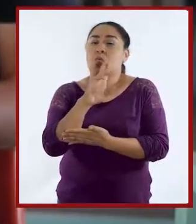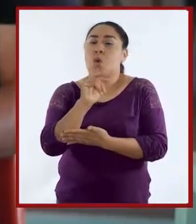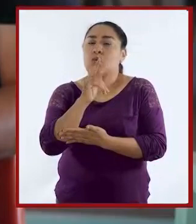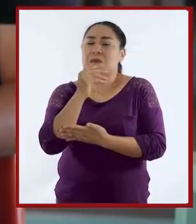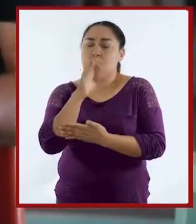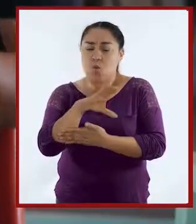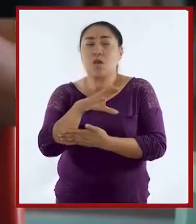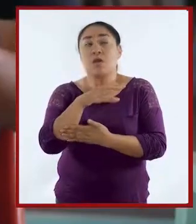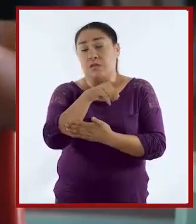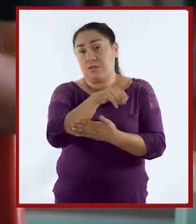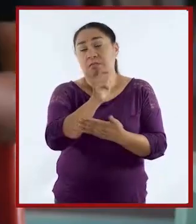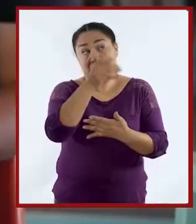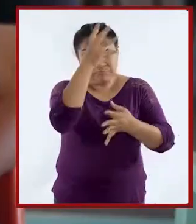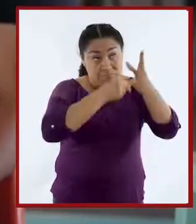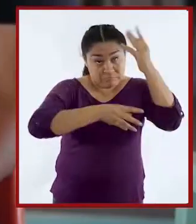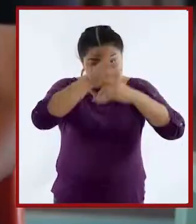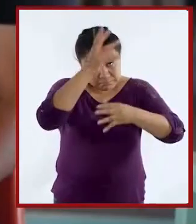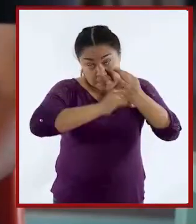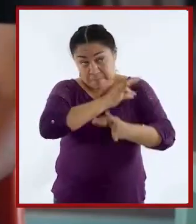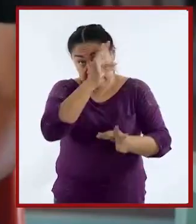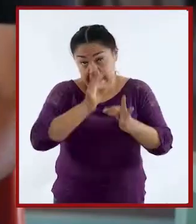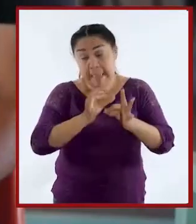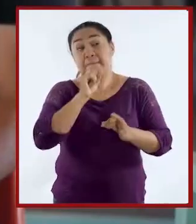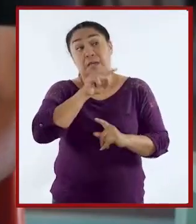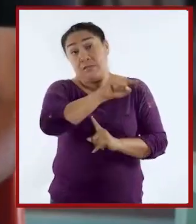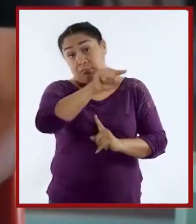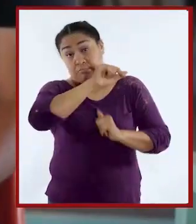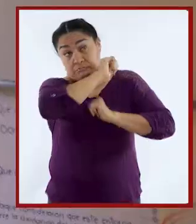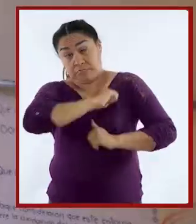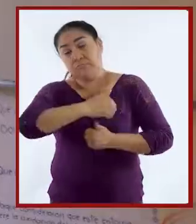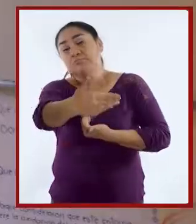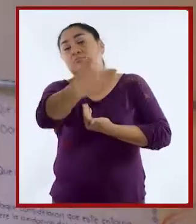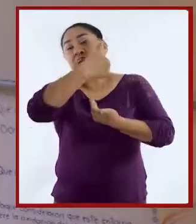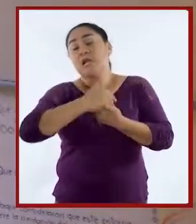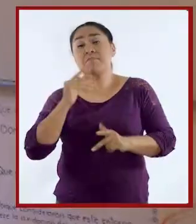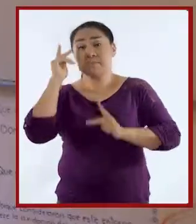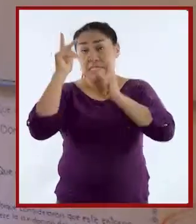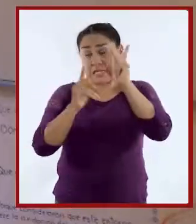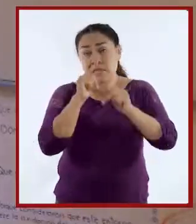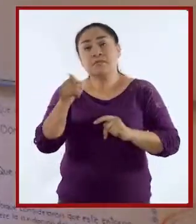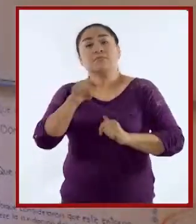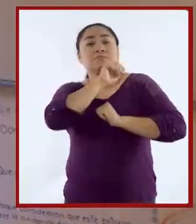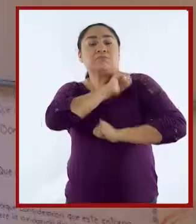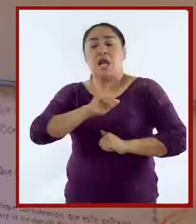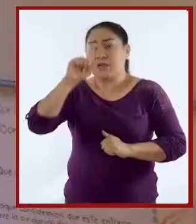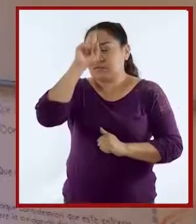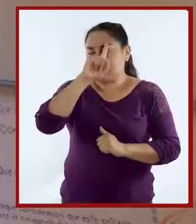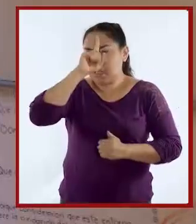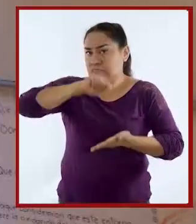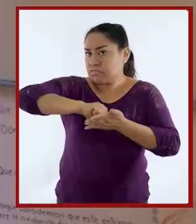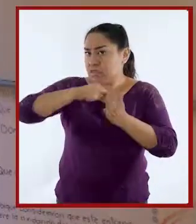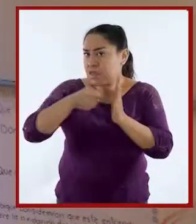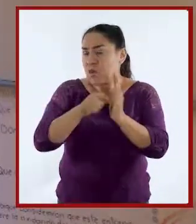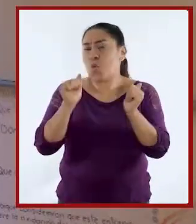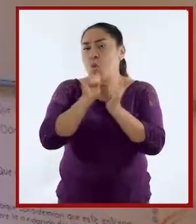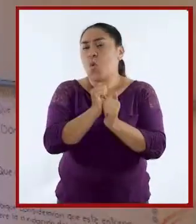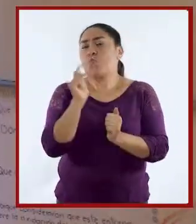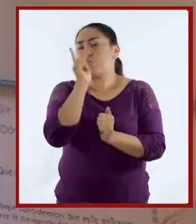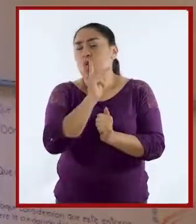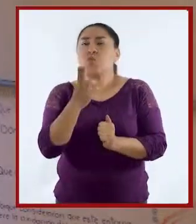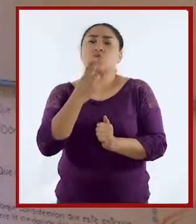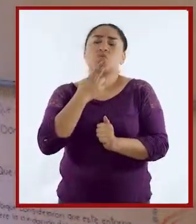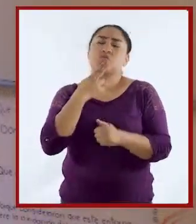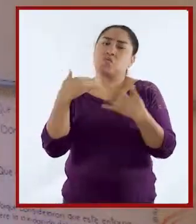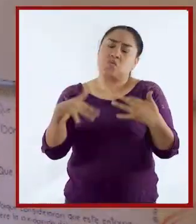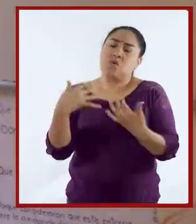una capacitación, pero ellos tienen que hacer visitas a nuestras escuelas. Él es mi asesor técnico pedagógico, el cual me ha